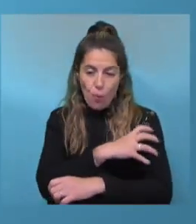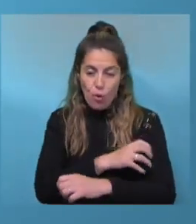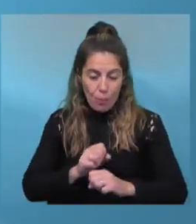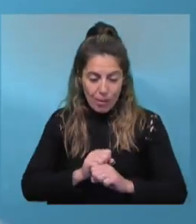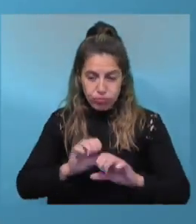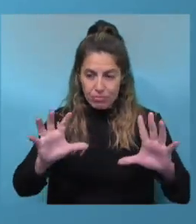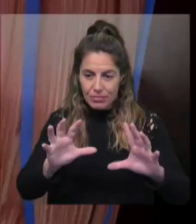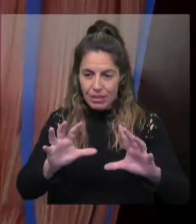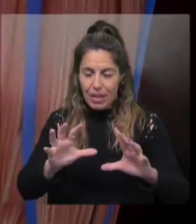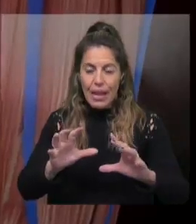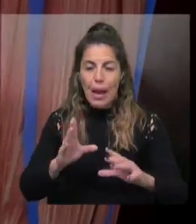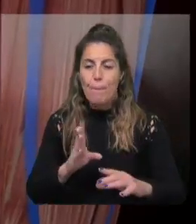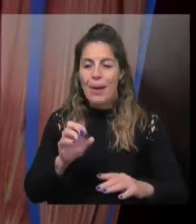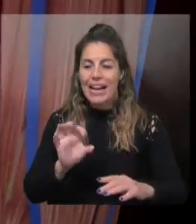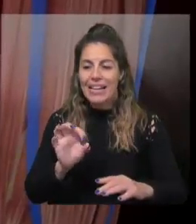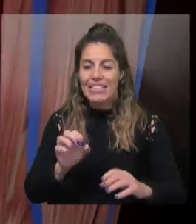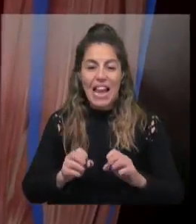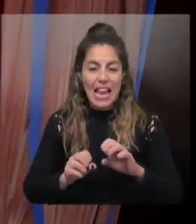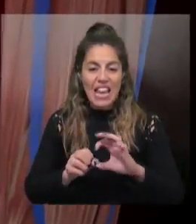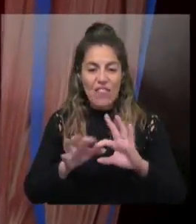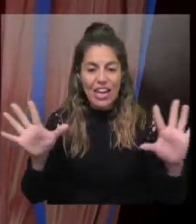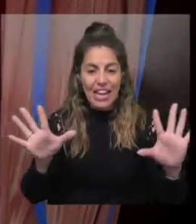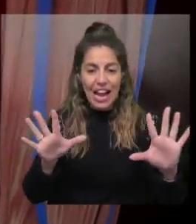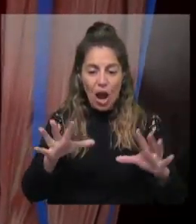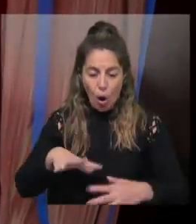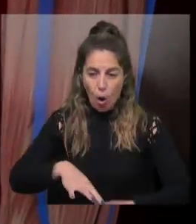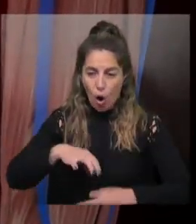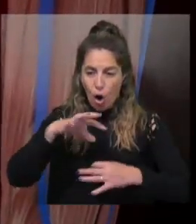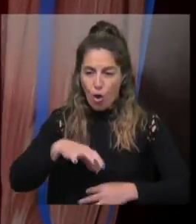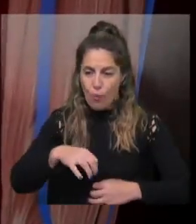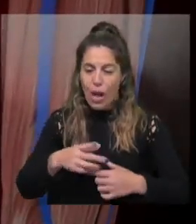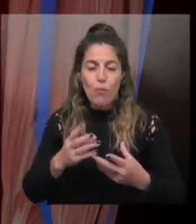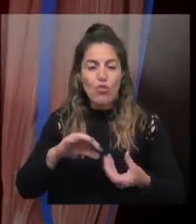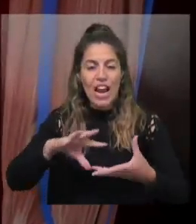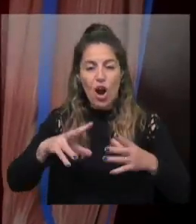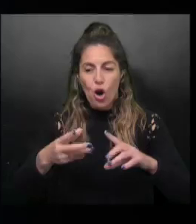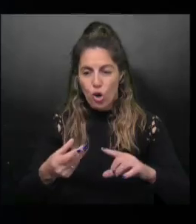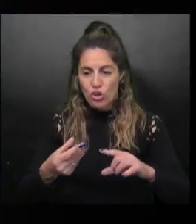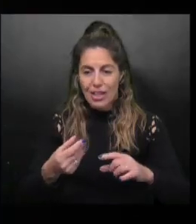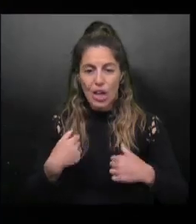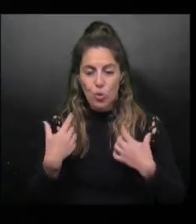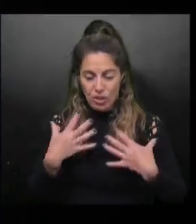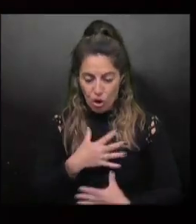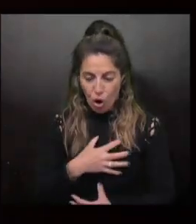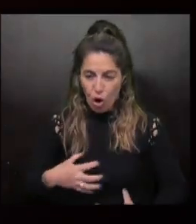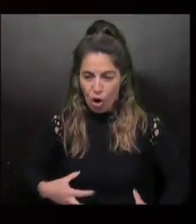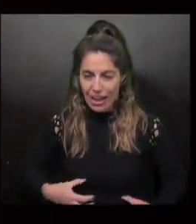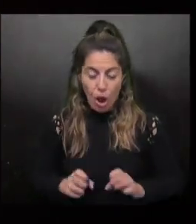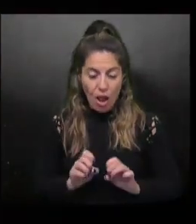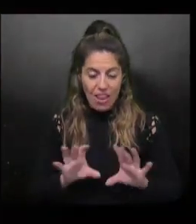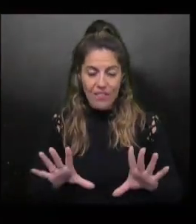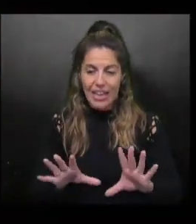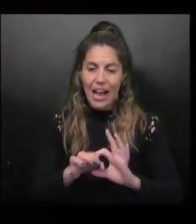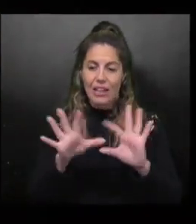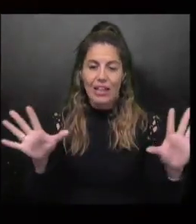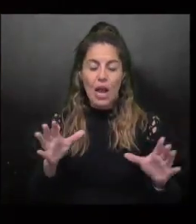activen. El páncreas, que también libera otro tipo de hormonas. Hay un montón de señales que nuestros distintos órganos están liberando en el momento de